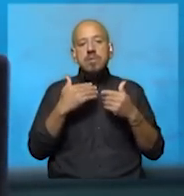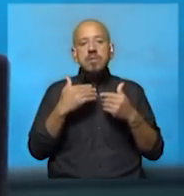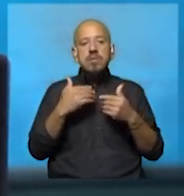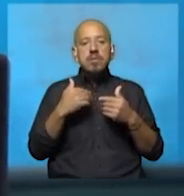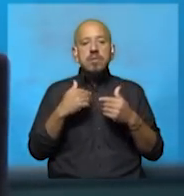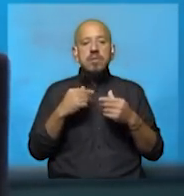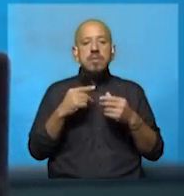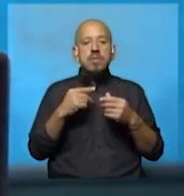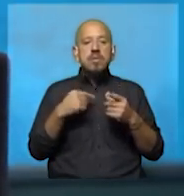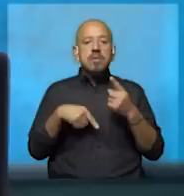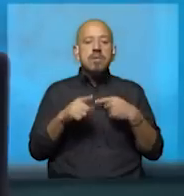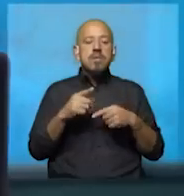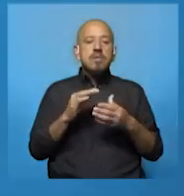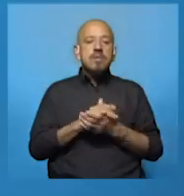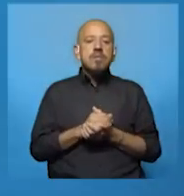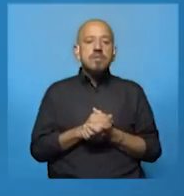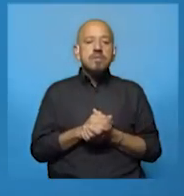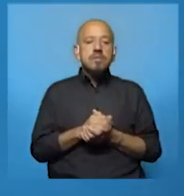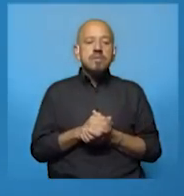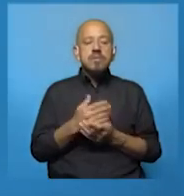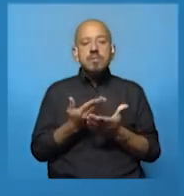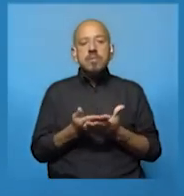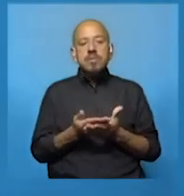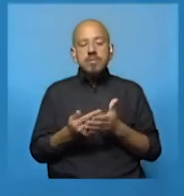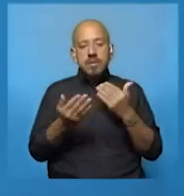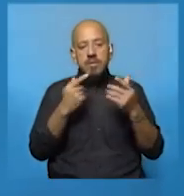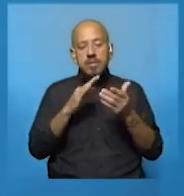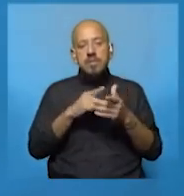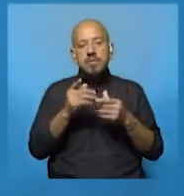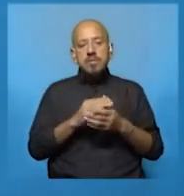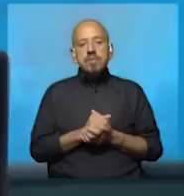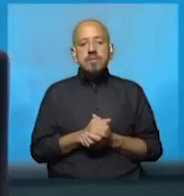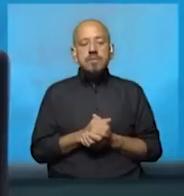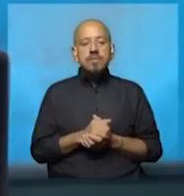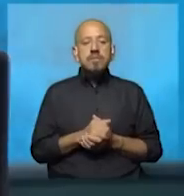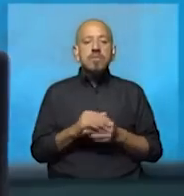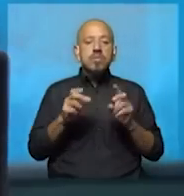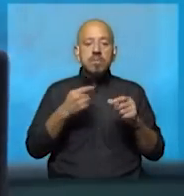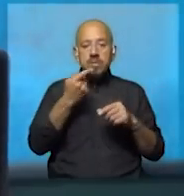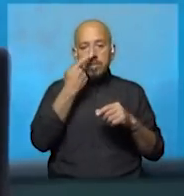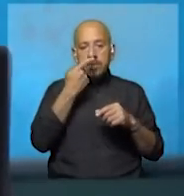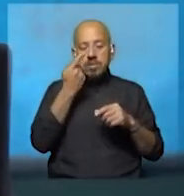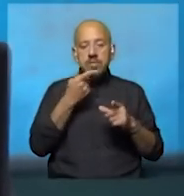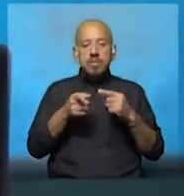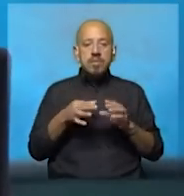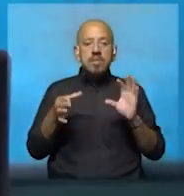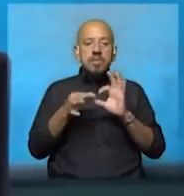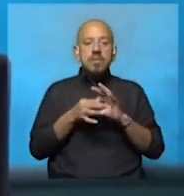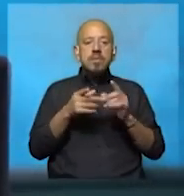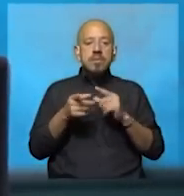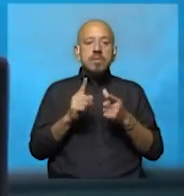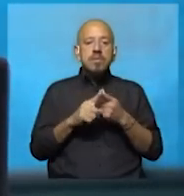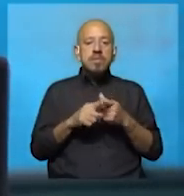detenidamente pero se me terminó el tiempo pero te propongo invitarte y hablar de eso Dale porque es un tema súper interesante que está enganchado con todo esto que estamos